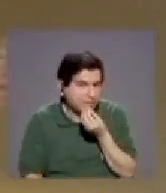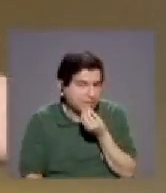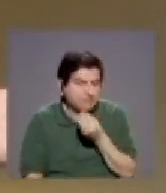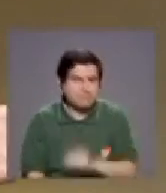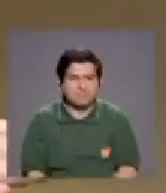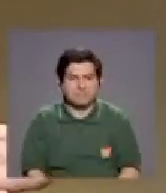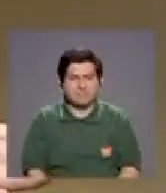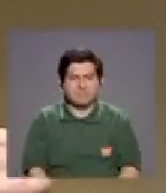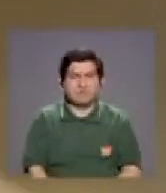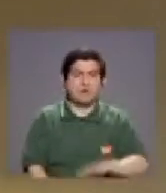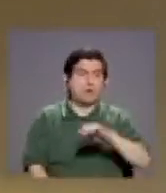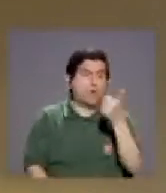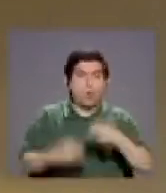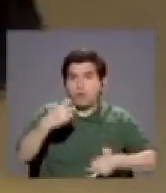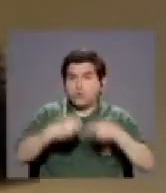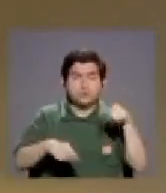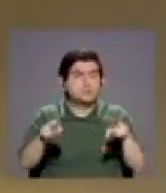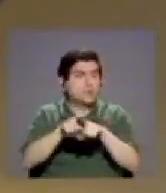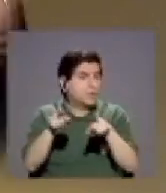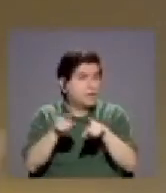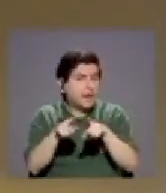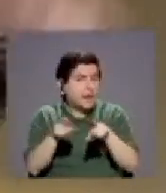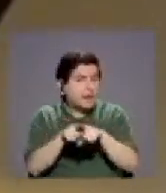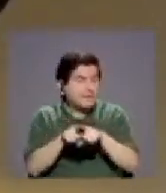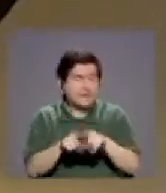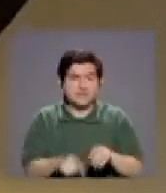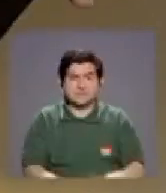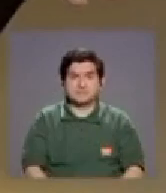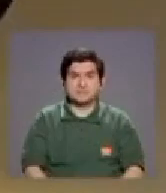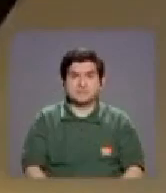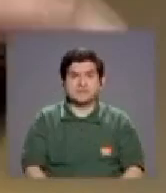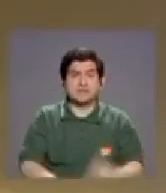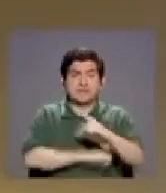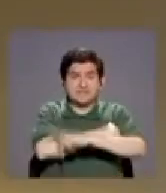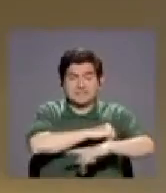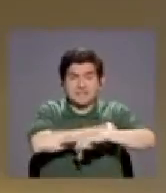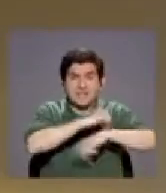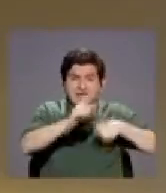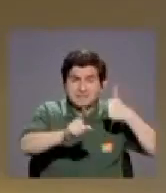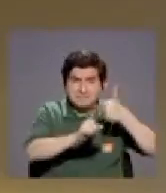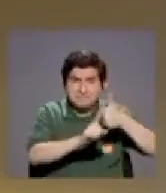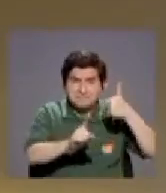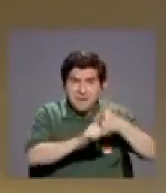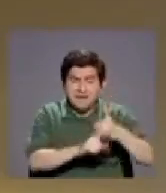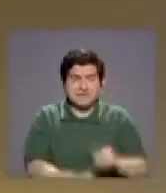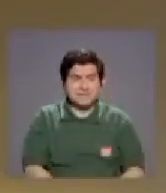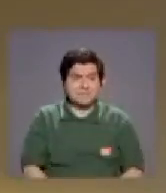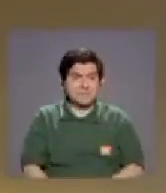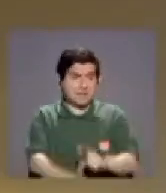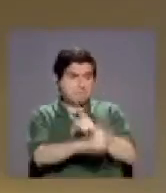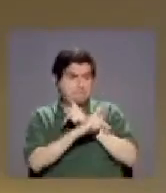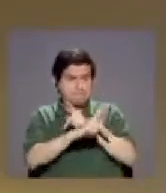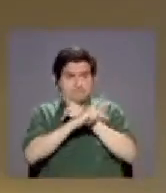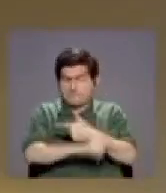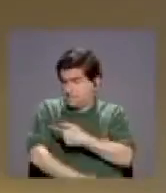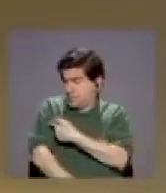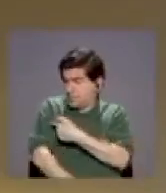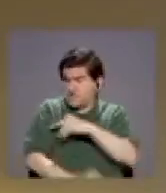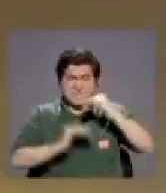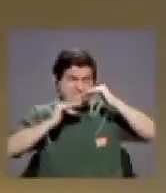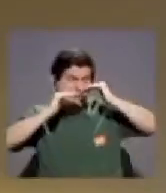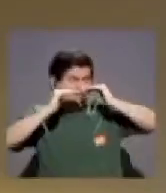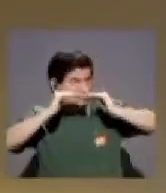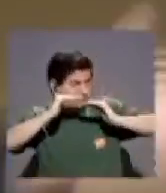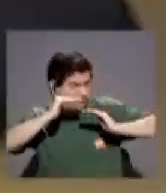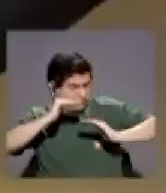Y claro, ahí hay otros problemas, pero además, si en el país de origen la inmunización es deficiente.